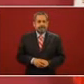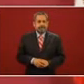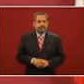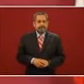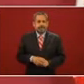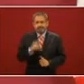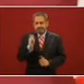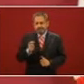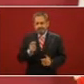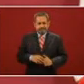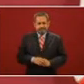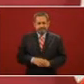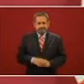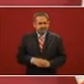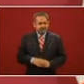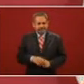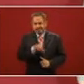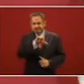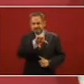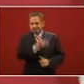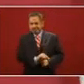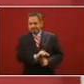de manera muy vulgar,